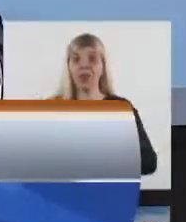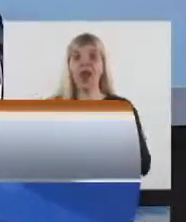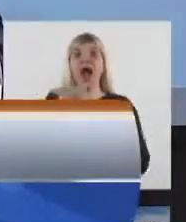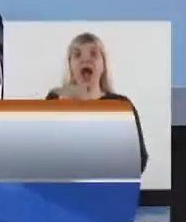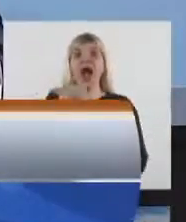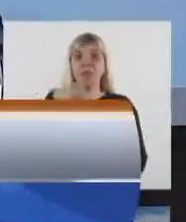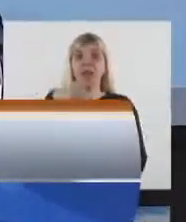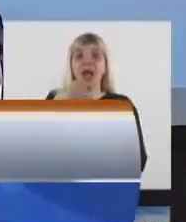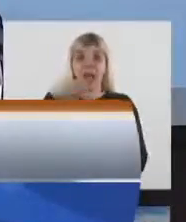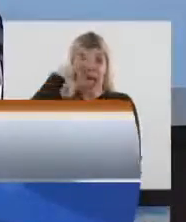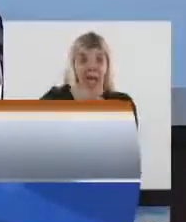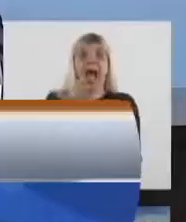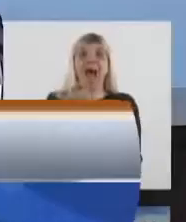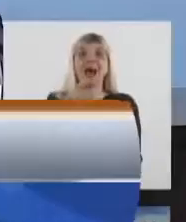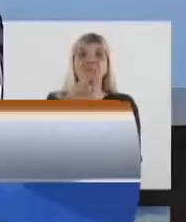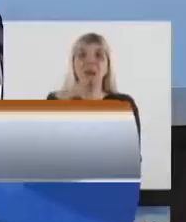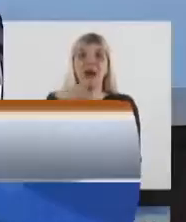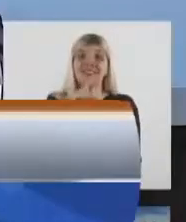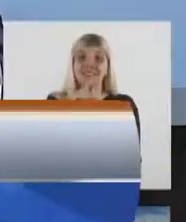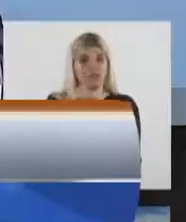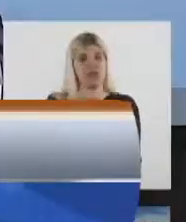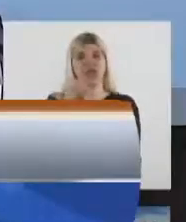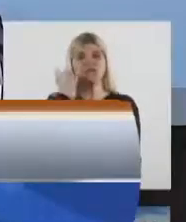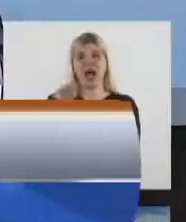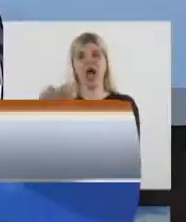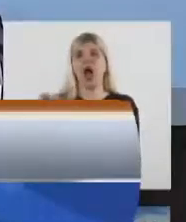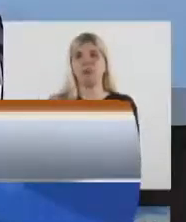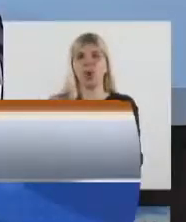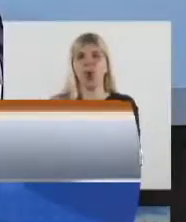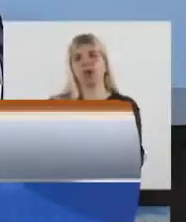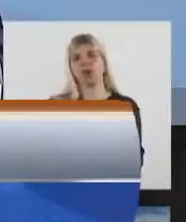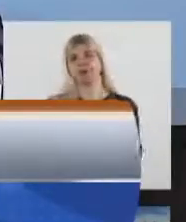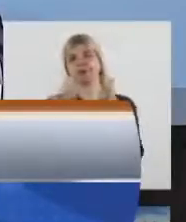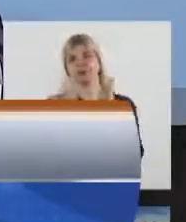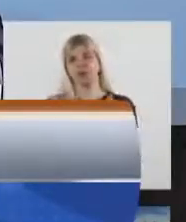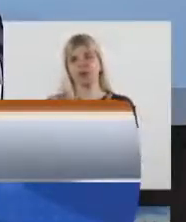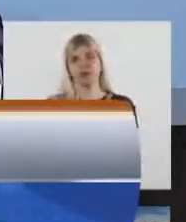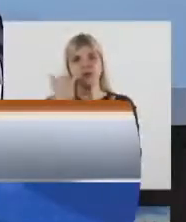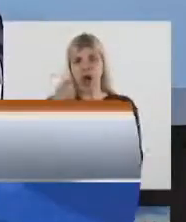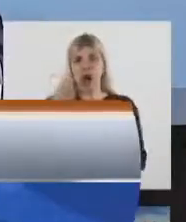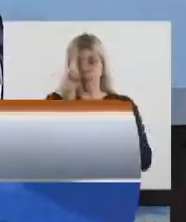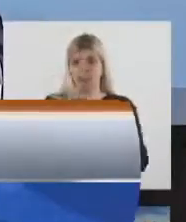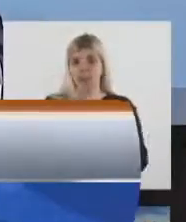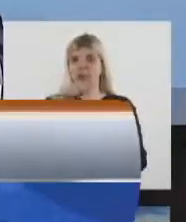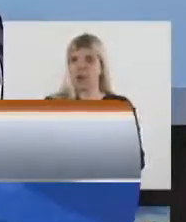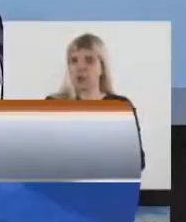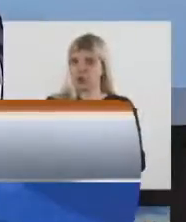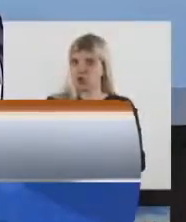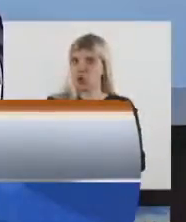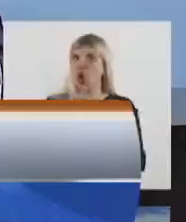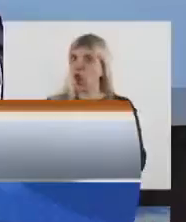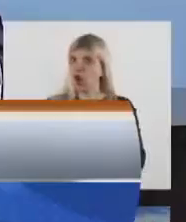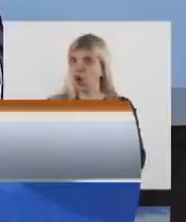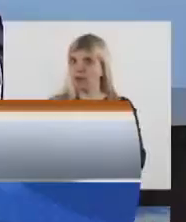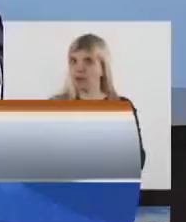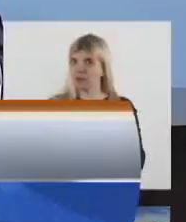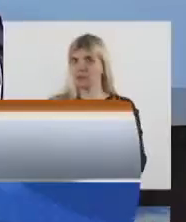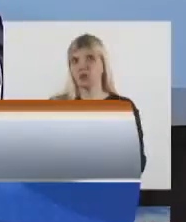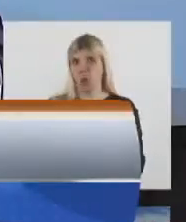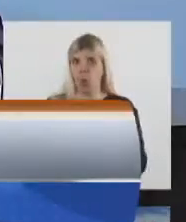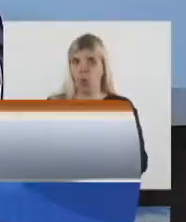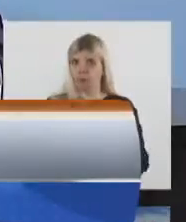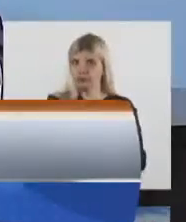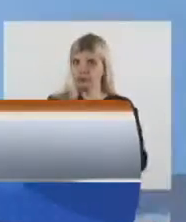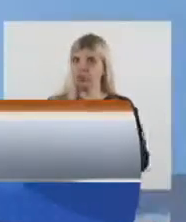de la el acuerdo pertinente porque hay que respetar las normas de seguridad argentinas y en esta